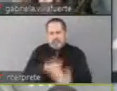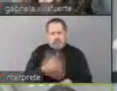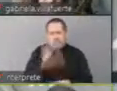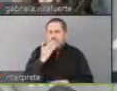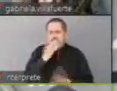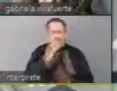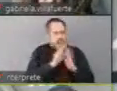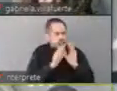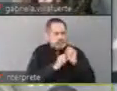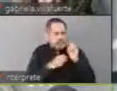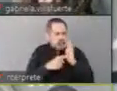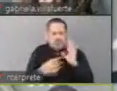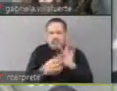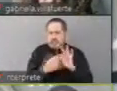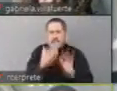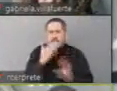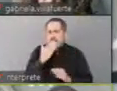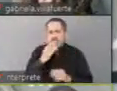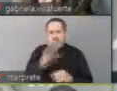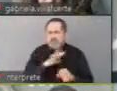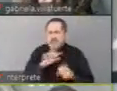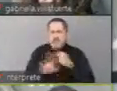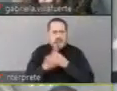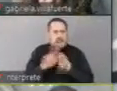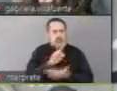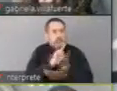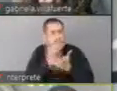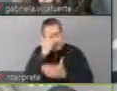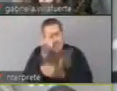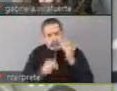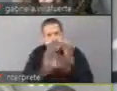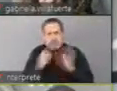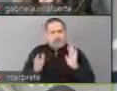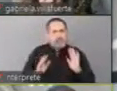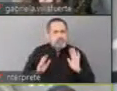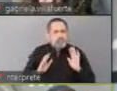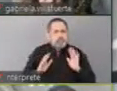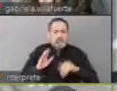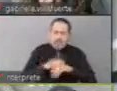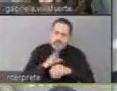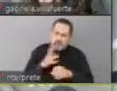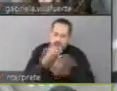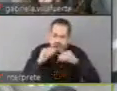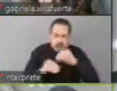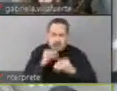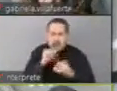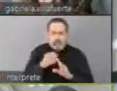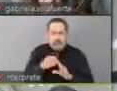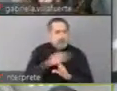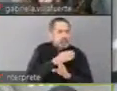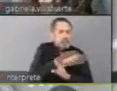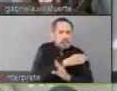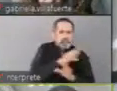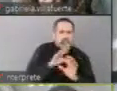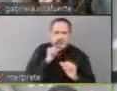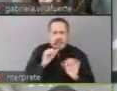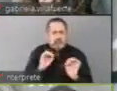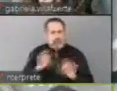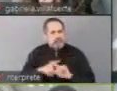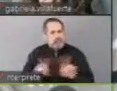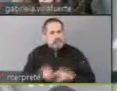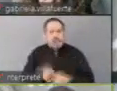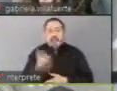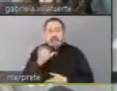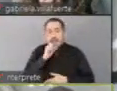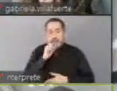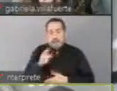legal, ya que su contenido no actualizó las infracciones anteriores. Además, en el proyecto se señala